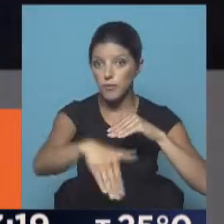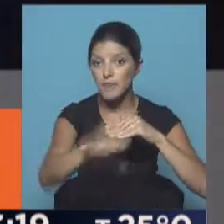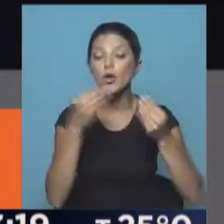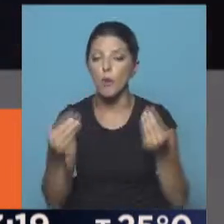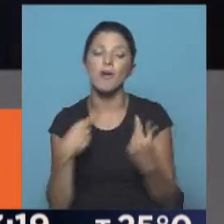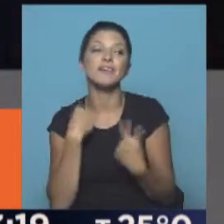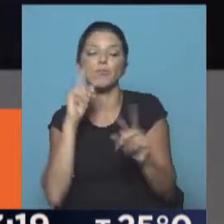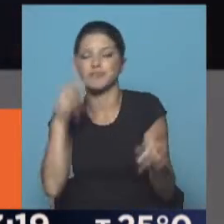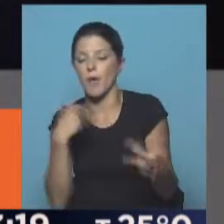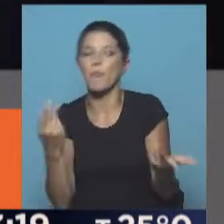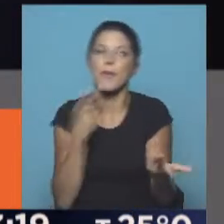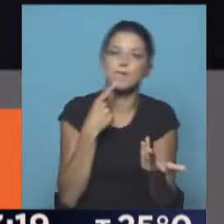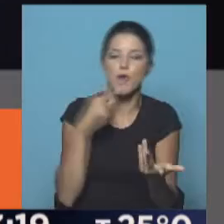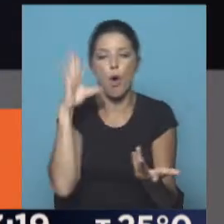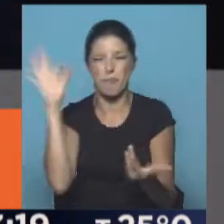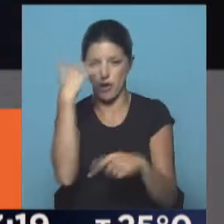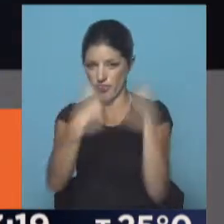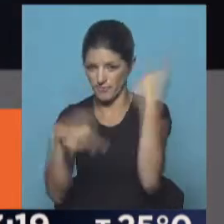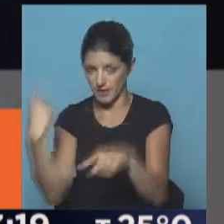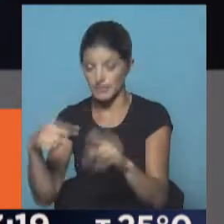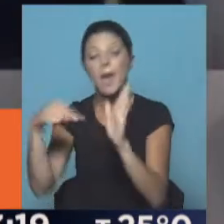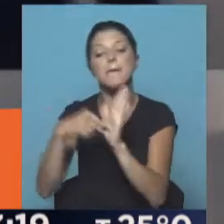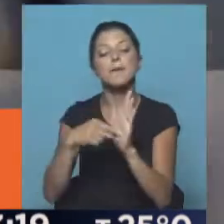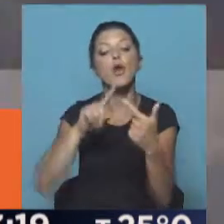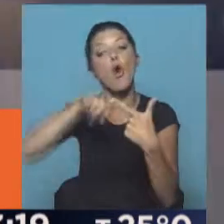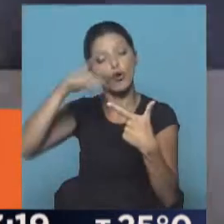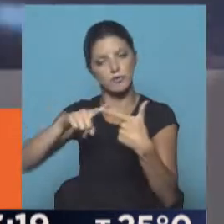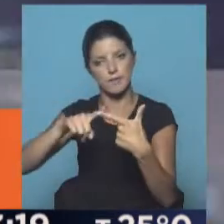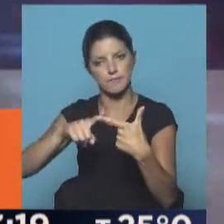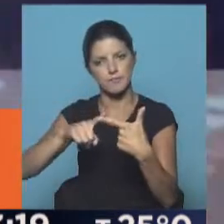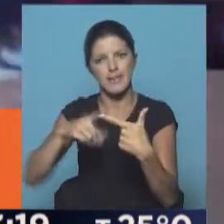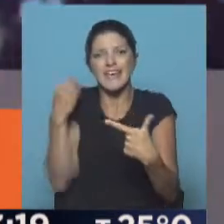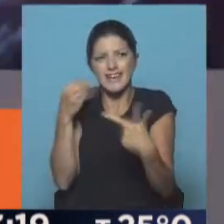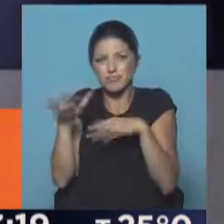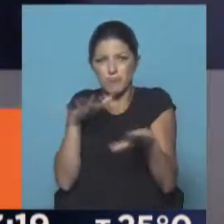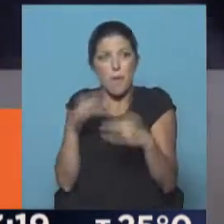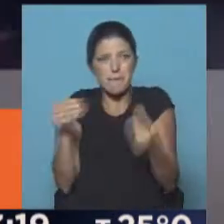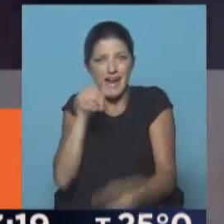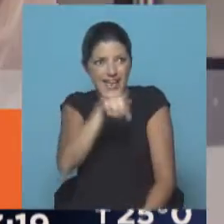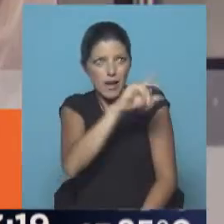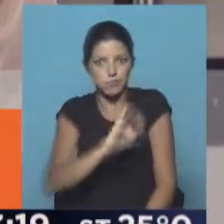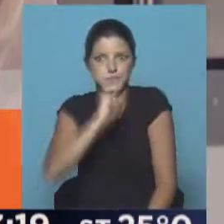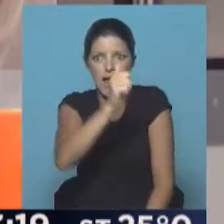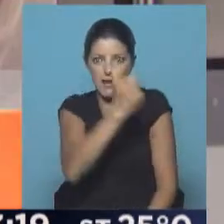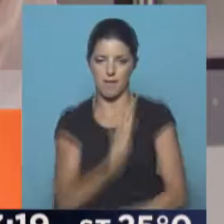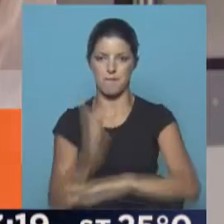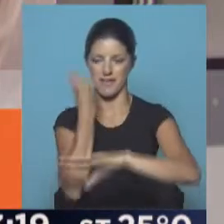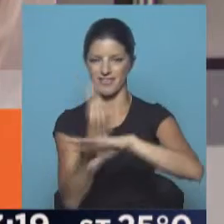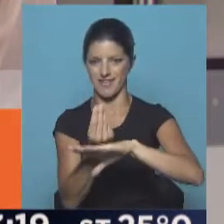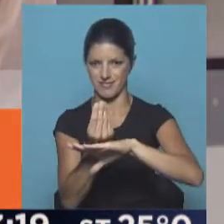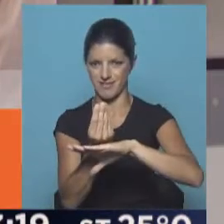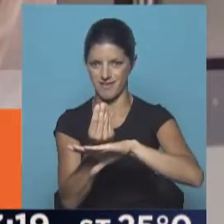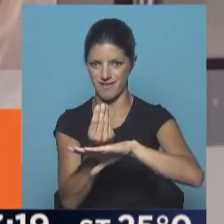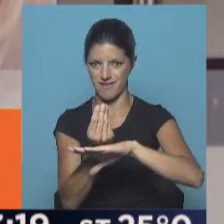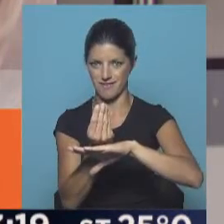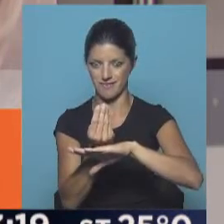especulativo. Sí. Pero hay otra que es qué pasó para que Trump haya sido electo presidente de los Estados Unidos, y creo